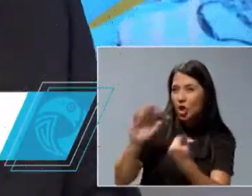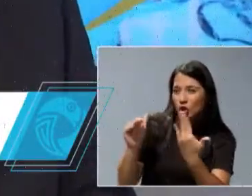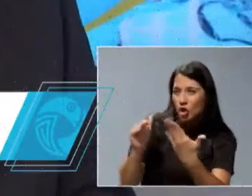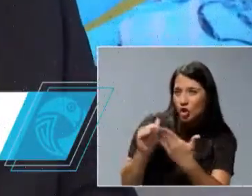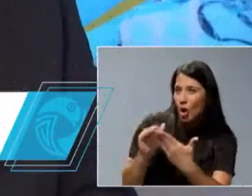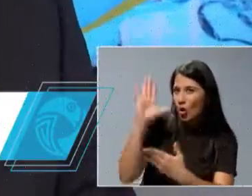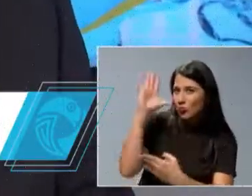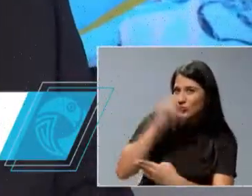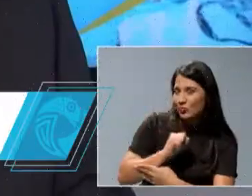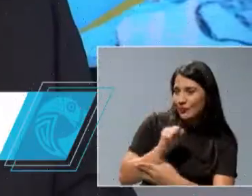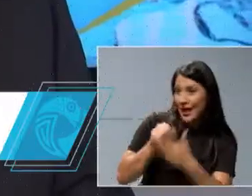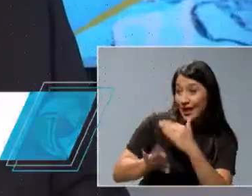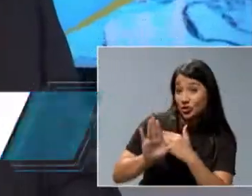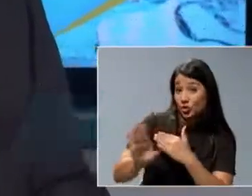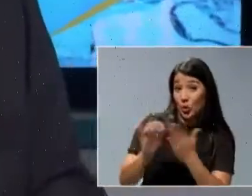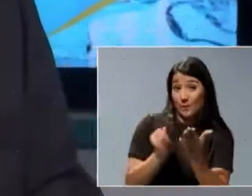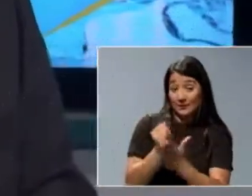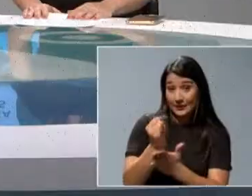este trabajo